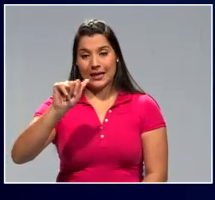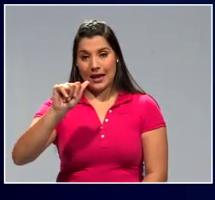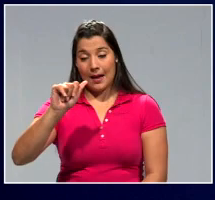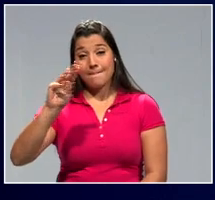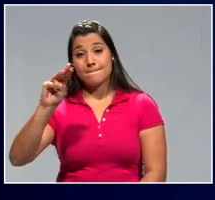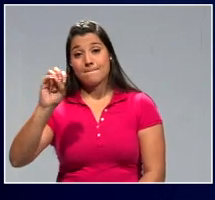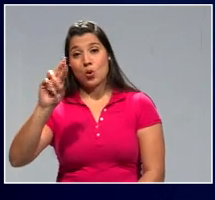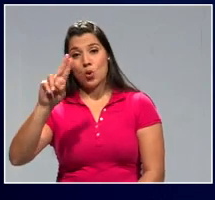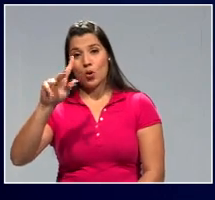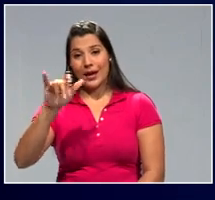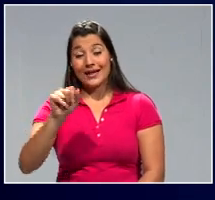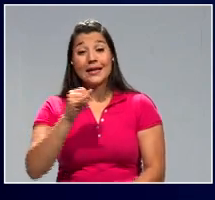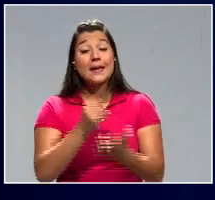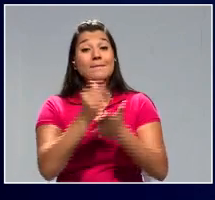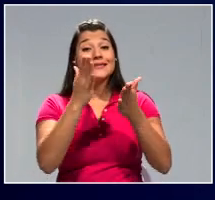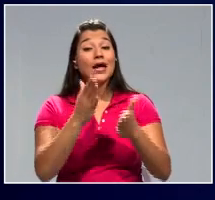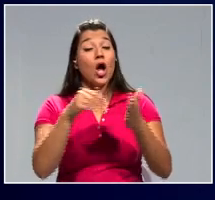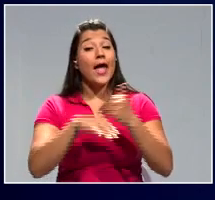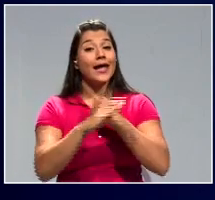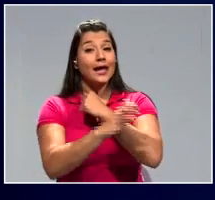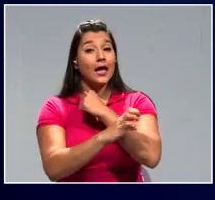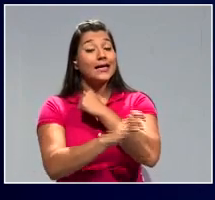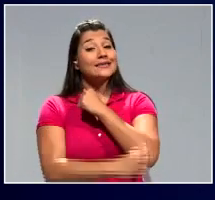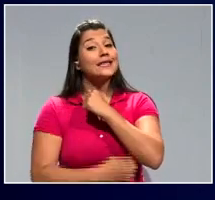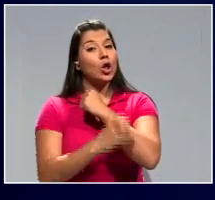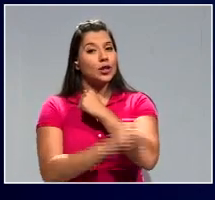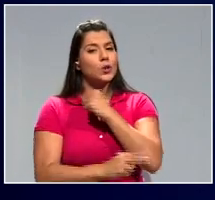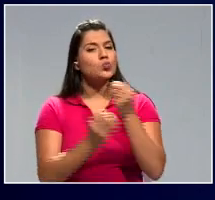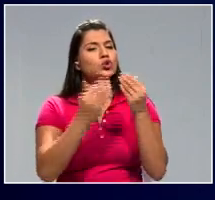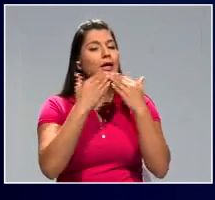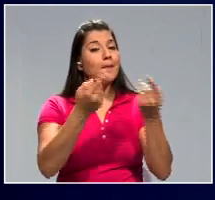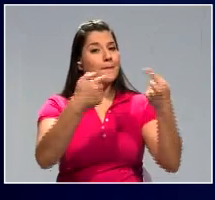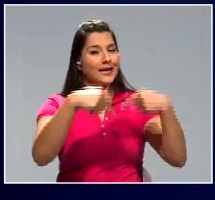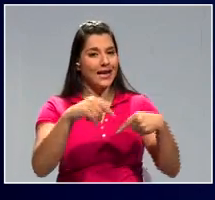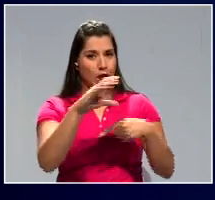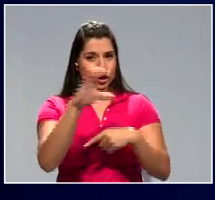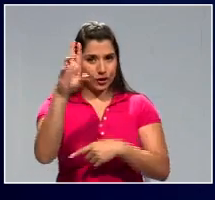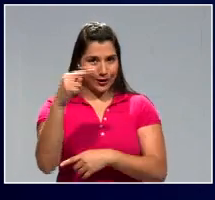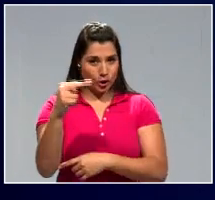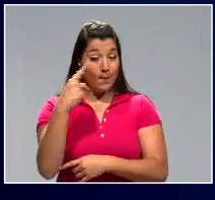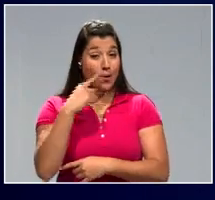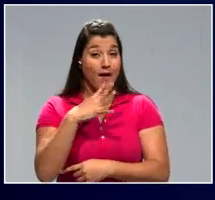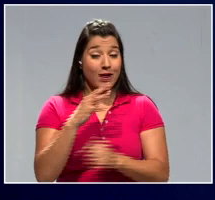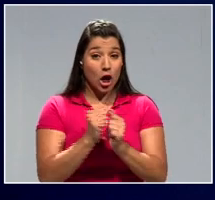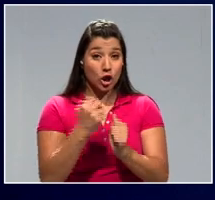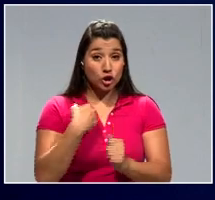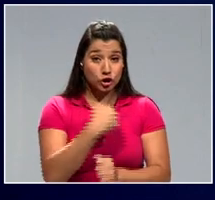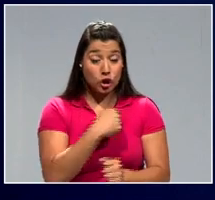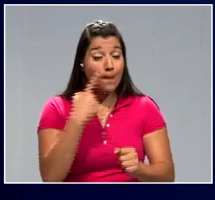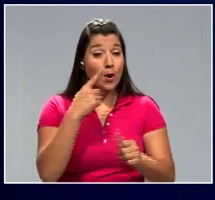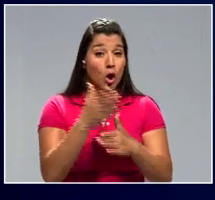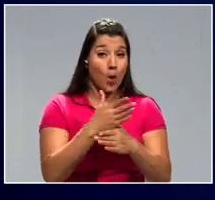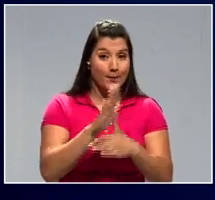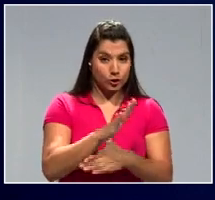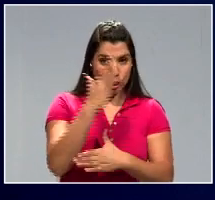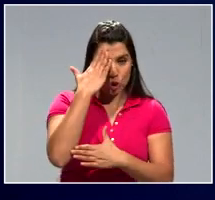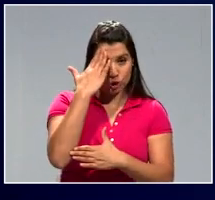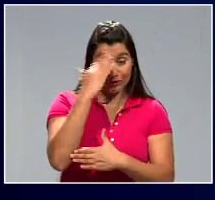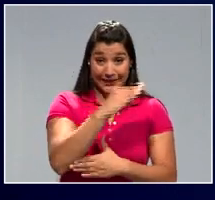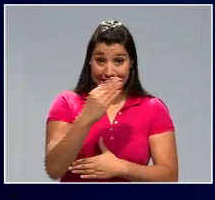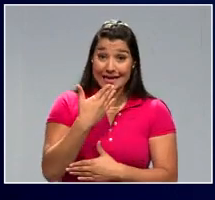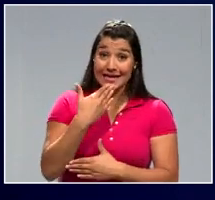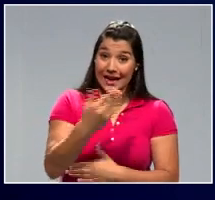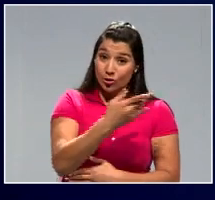Nación, muchísimas gracias por venir al set de Costa Rica Noticias, por conversar con nosotros, por compartir su conocimiento, y a